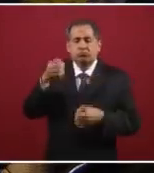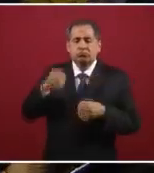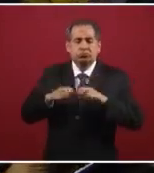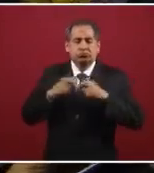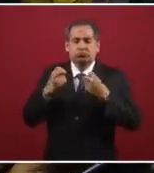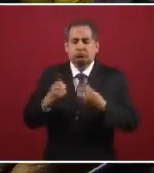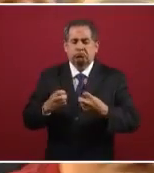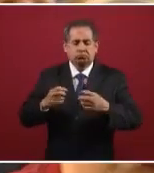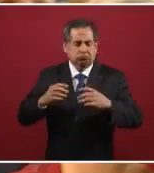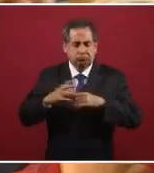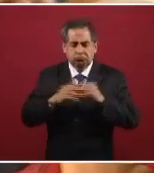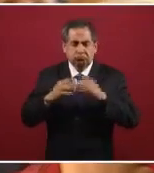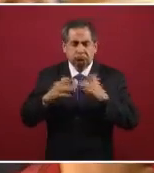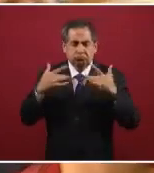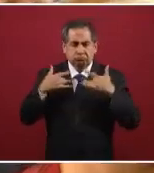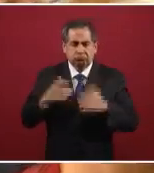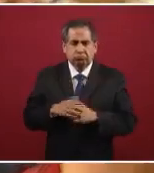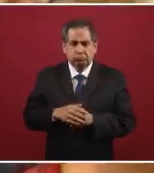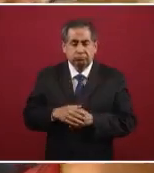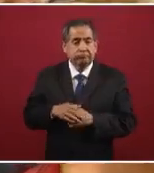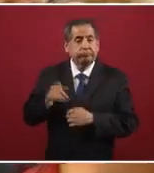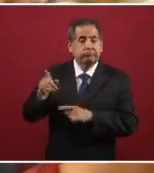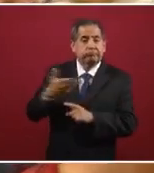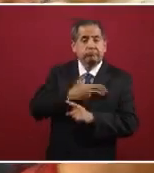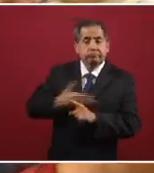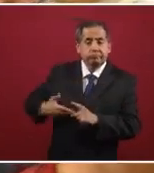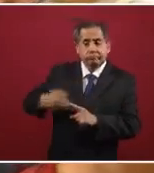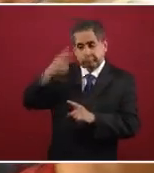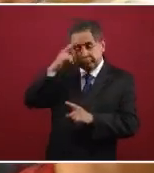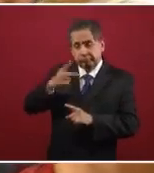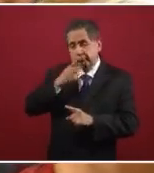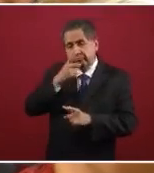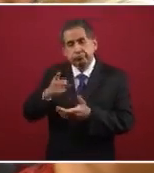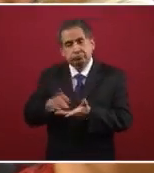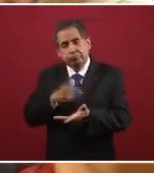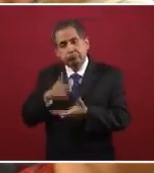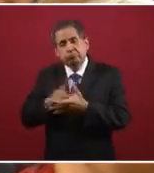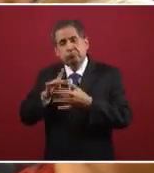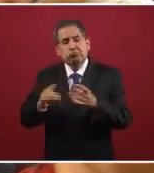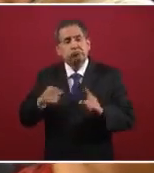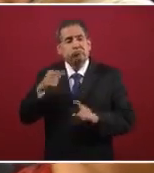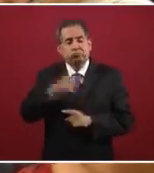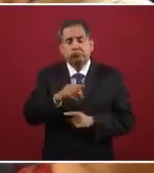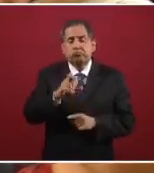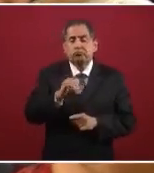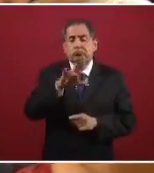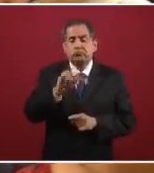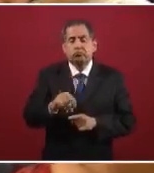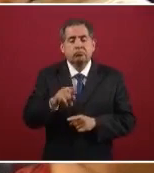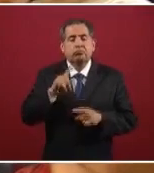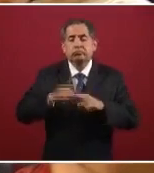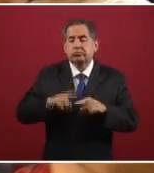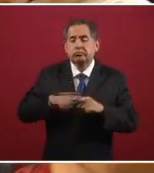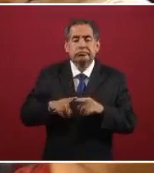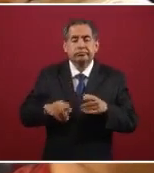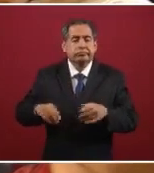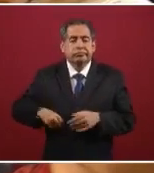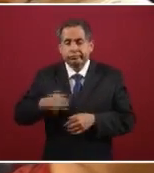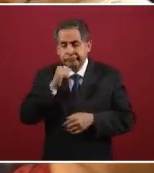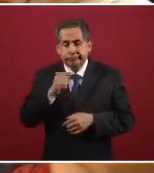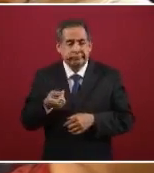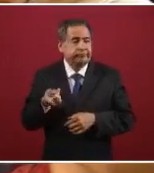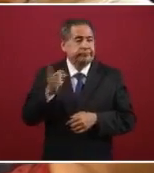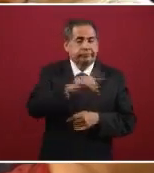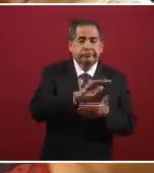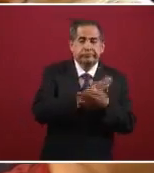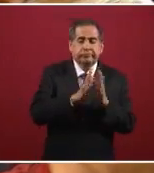parcial. Agregó: el presidente de la República ha manifestado en diversas ocasiones que Rosario es un chivo expiatorio, por lo que me queda claro que